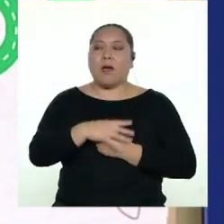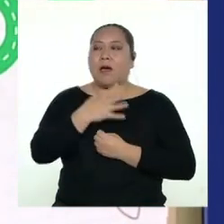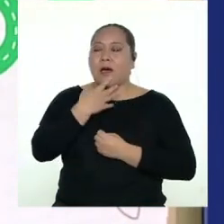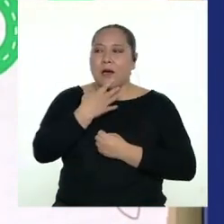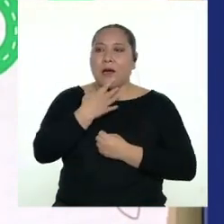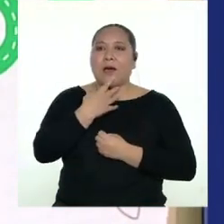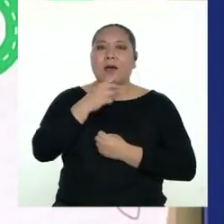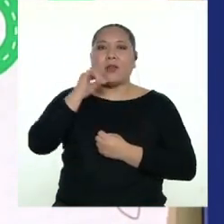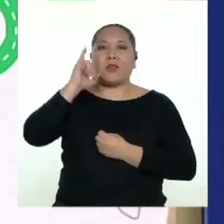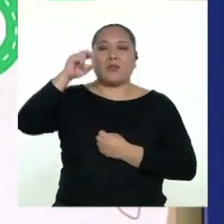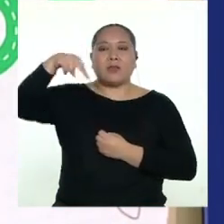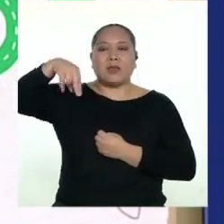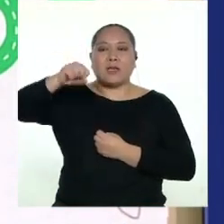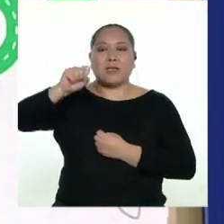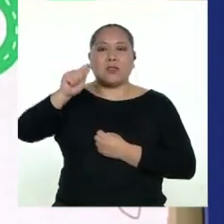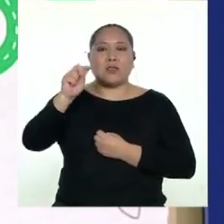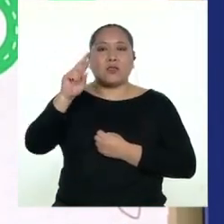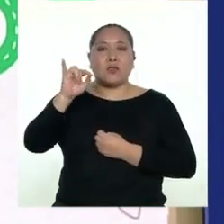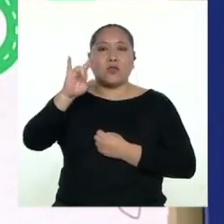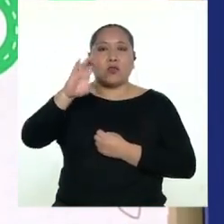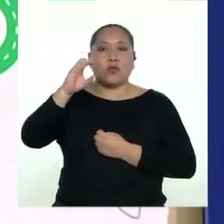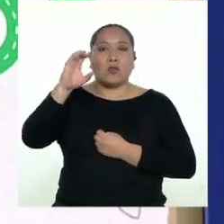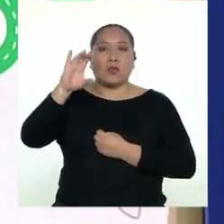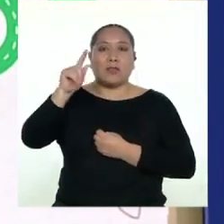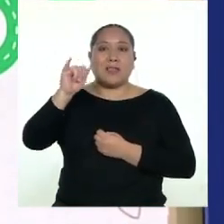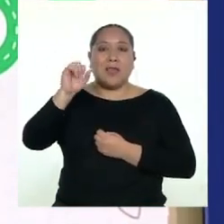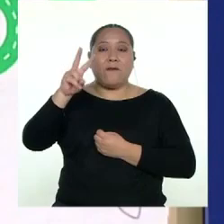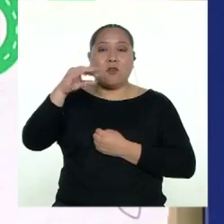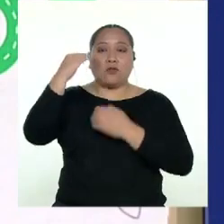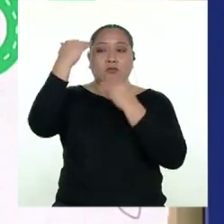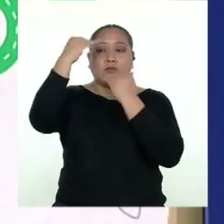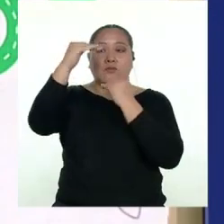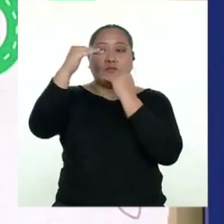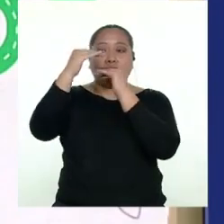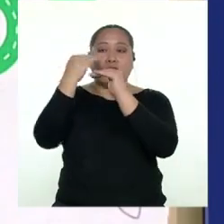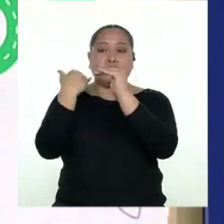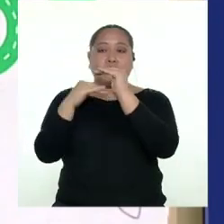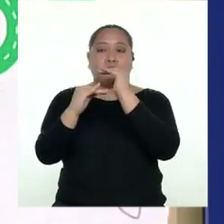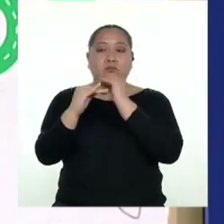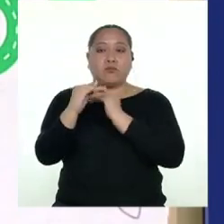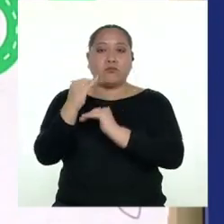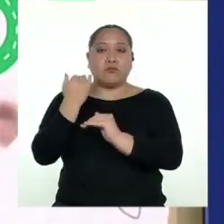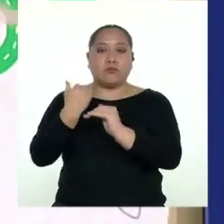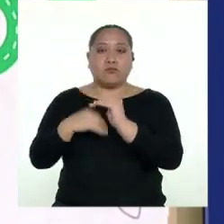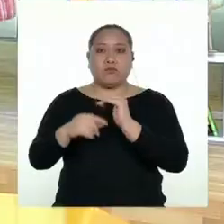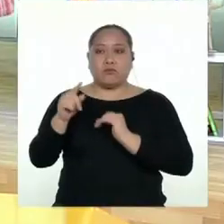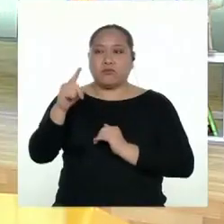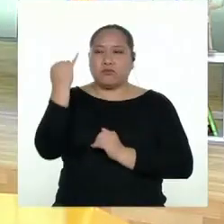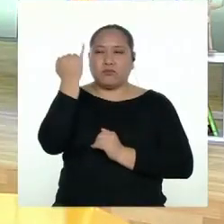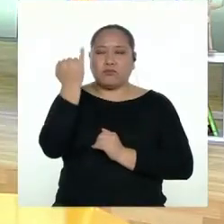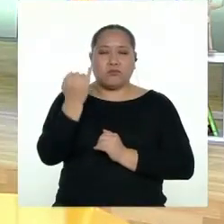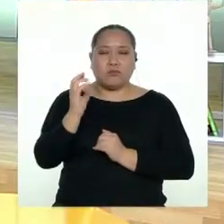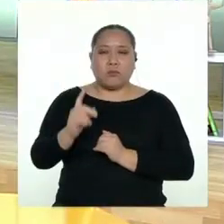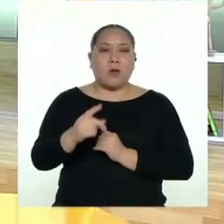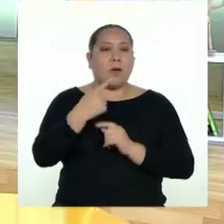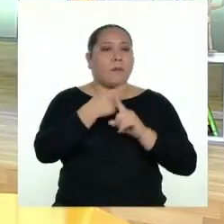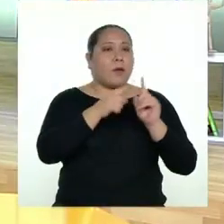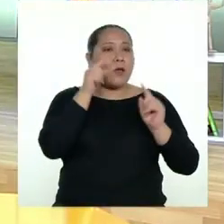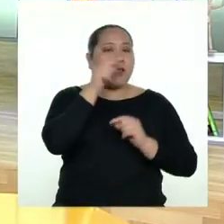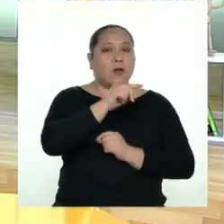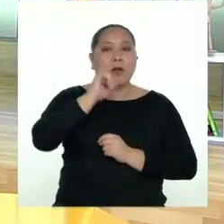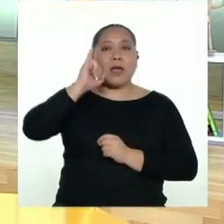Entonces, los instructivos son una secuencia de pasos para llegar a un resultado y no siempre están diseñados. Mientras que